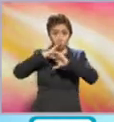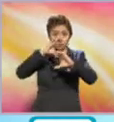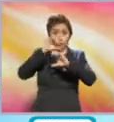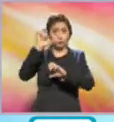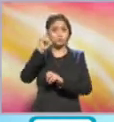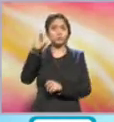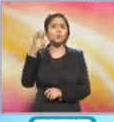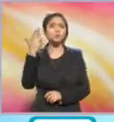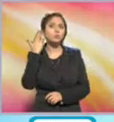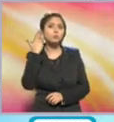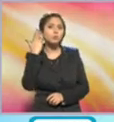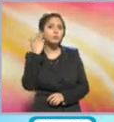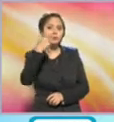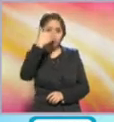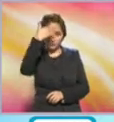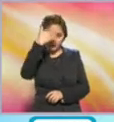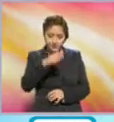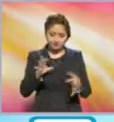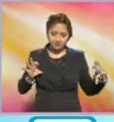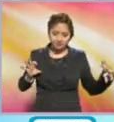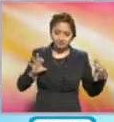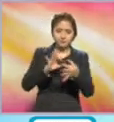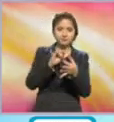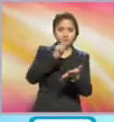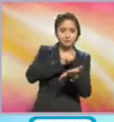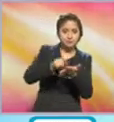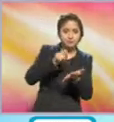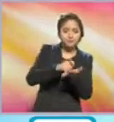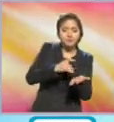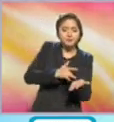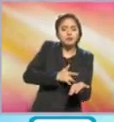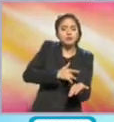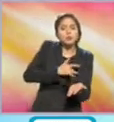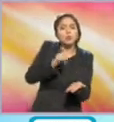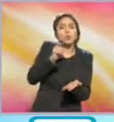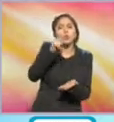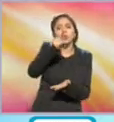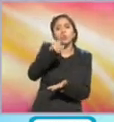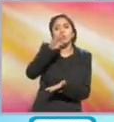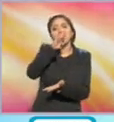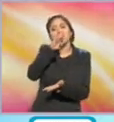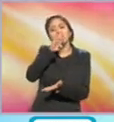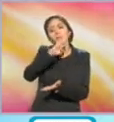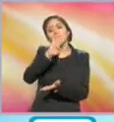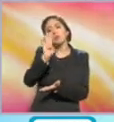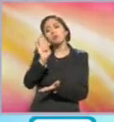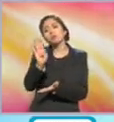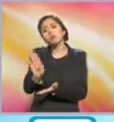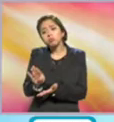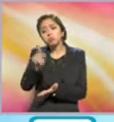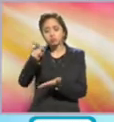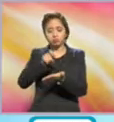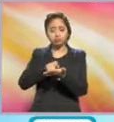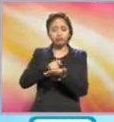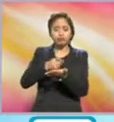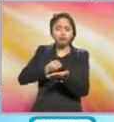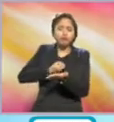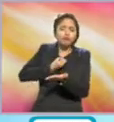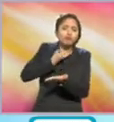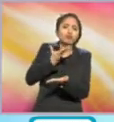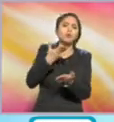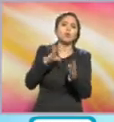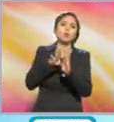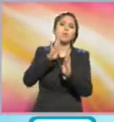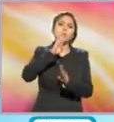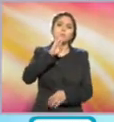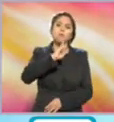Gabriel, un gran compositor que supo plasmar el sentimiento de muchos de cuando sufres la pérdida de Sí. la figura materna. Sí. Y pues nada, ahí